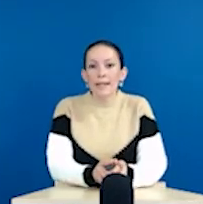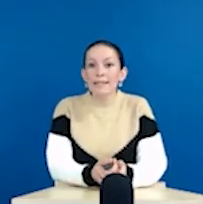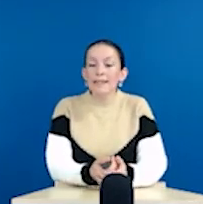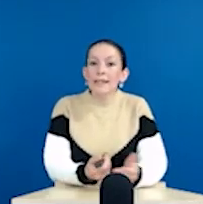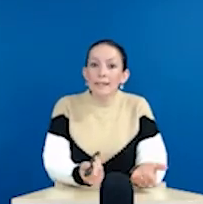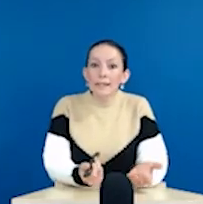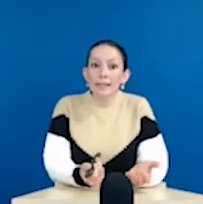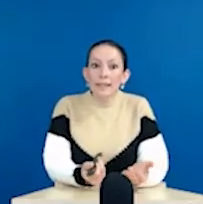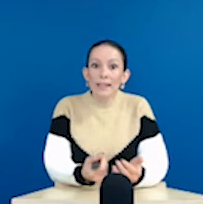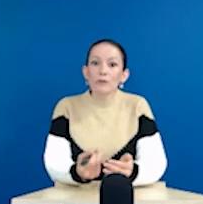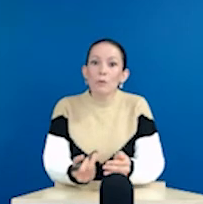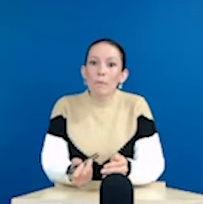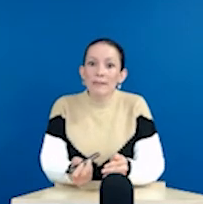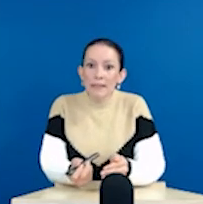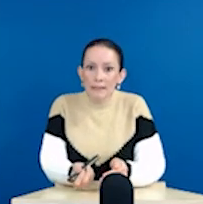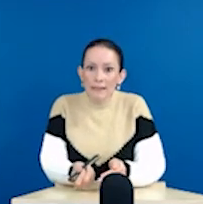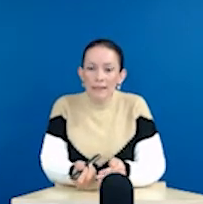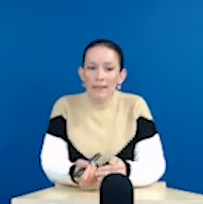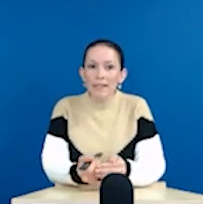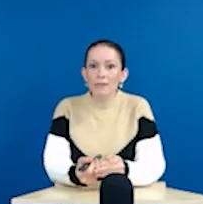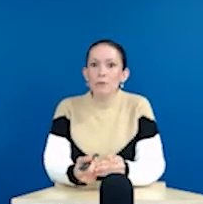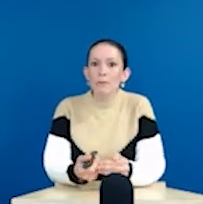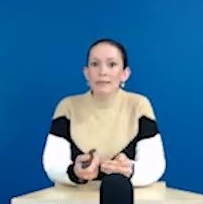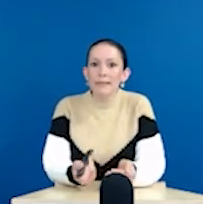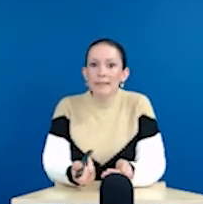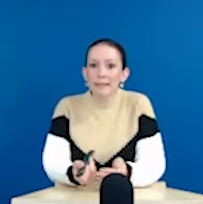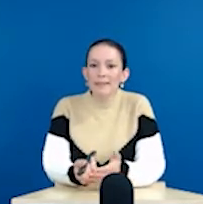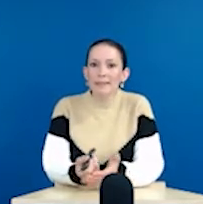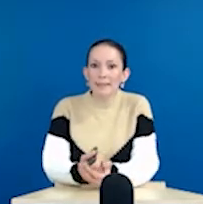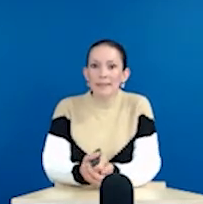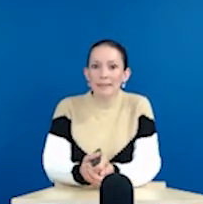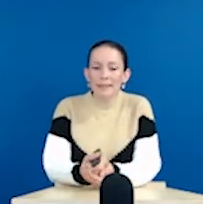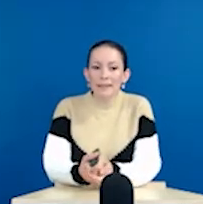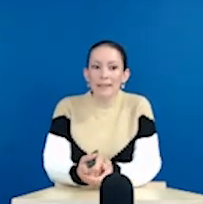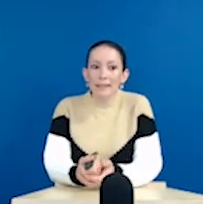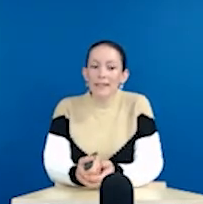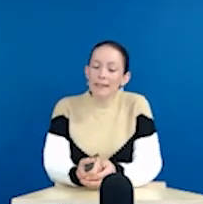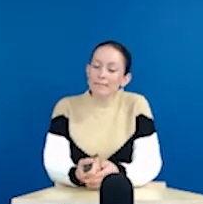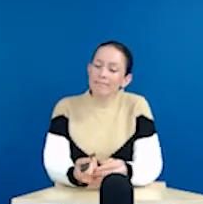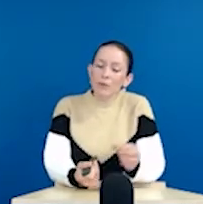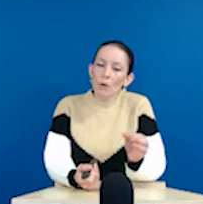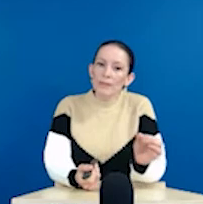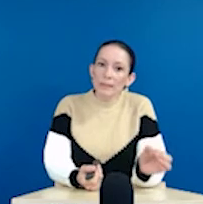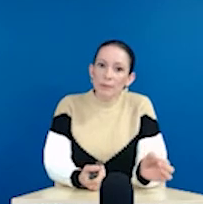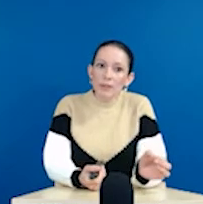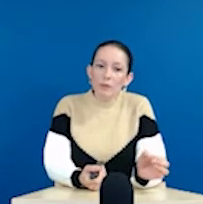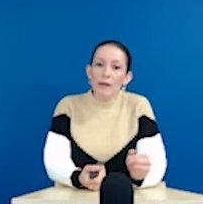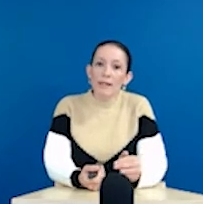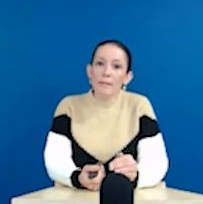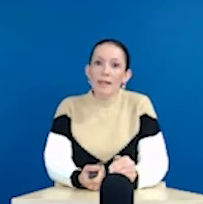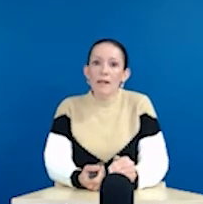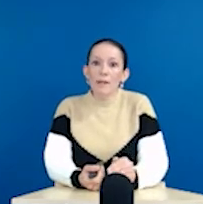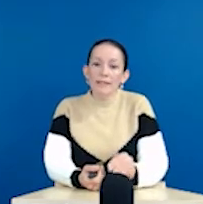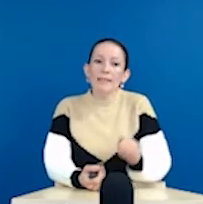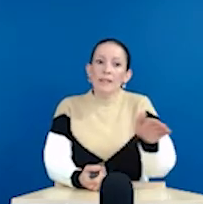familiares entiendan de que es su paciente y que su paciente necesita, y todo este proceso